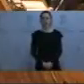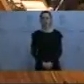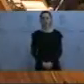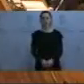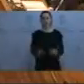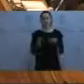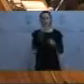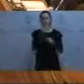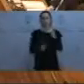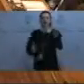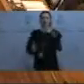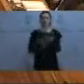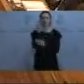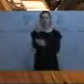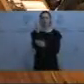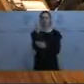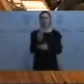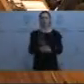Buenos días.